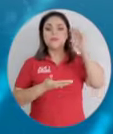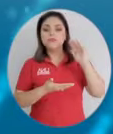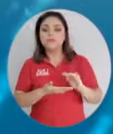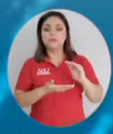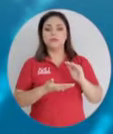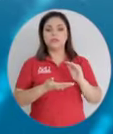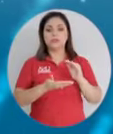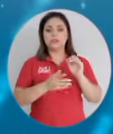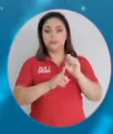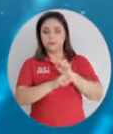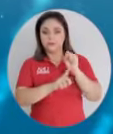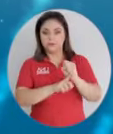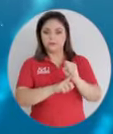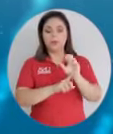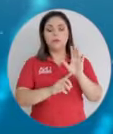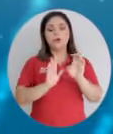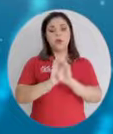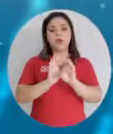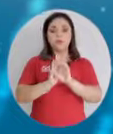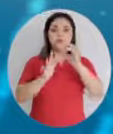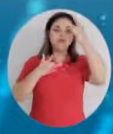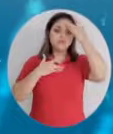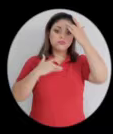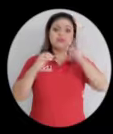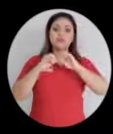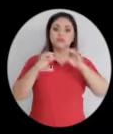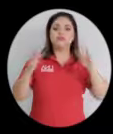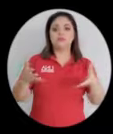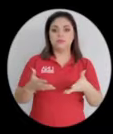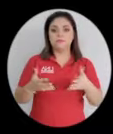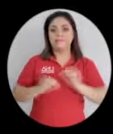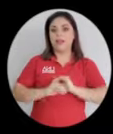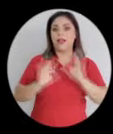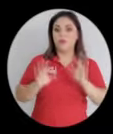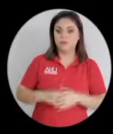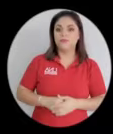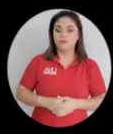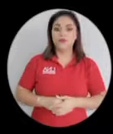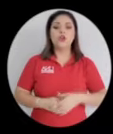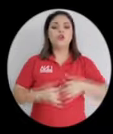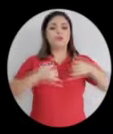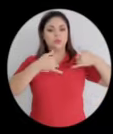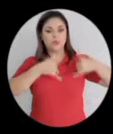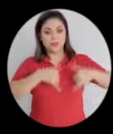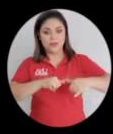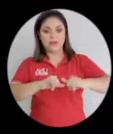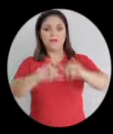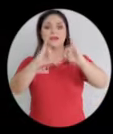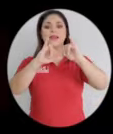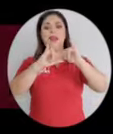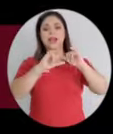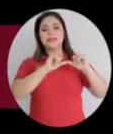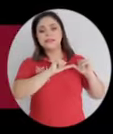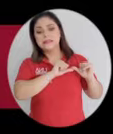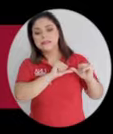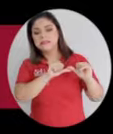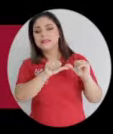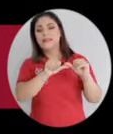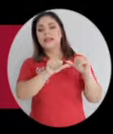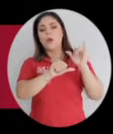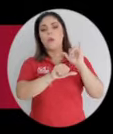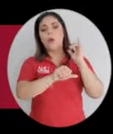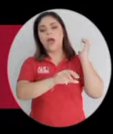Bueno, por supuesto la pandemia, ¿verdad? Eso Claro. Todavía vamos a seguir jalando algunos residuos del